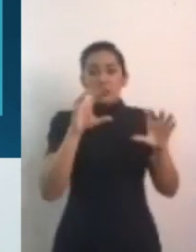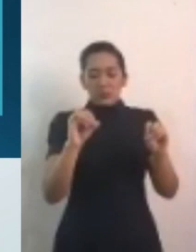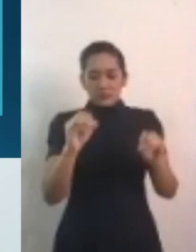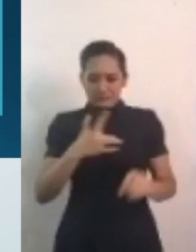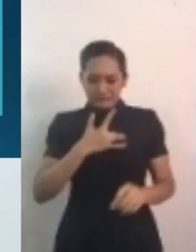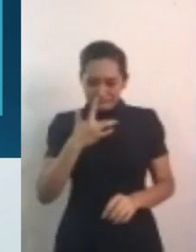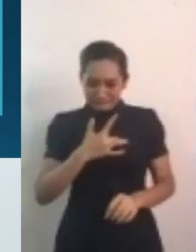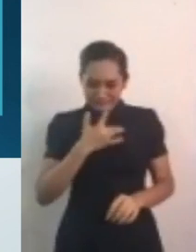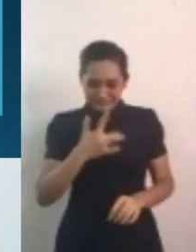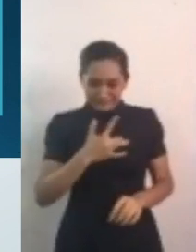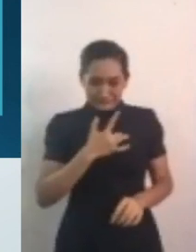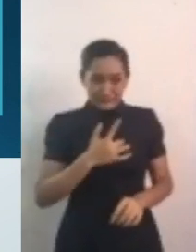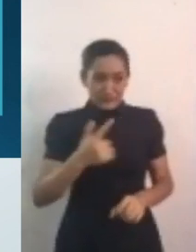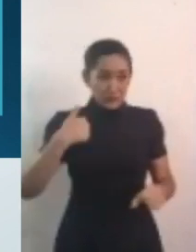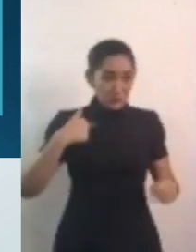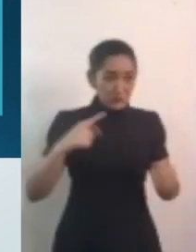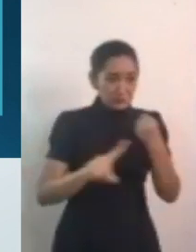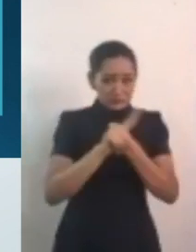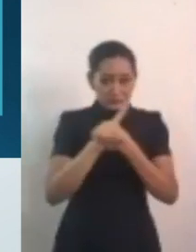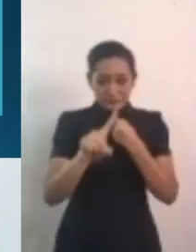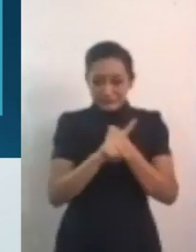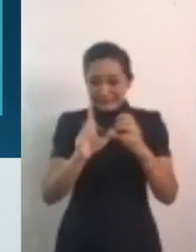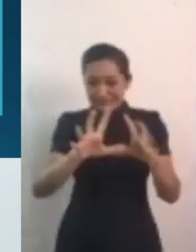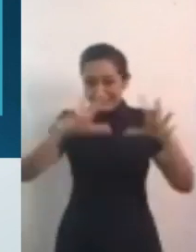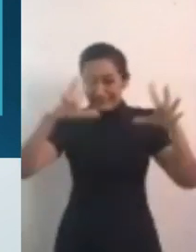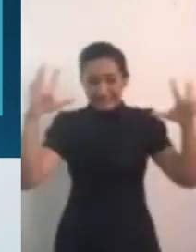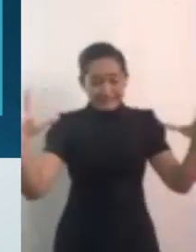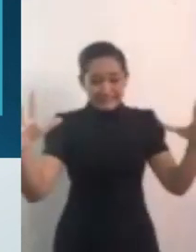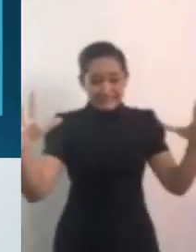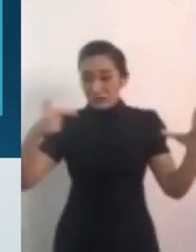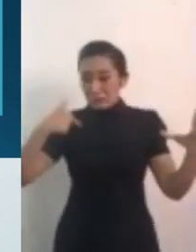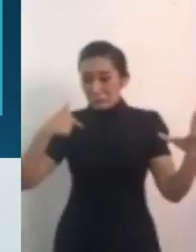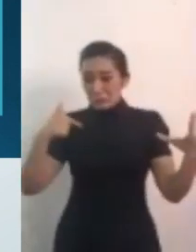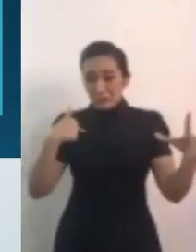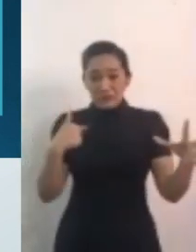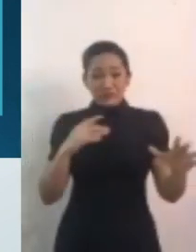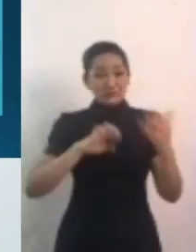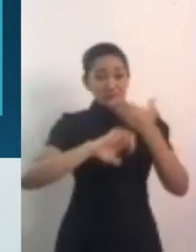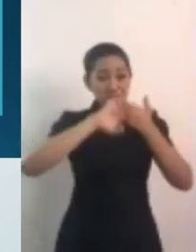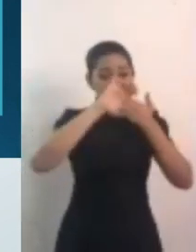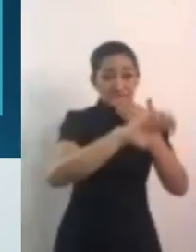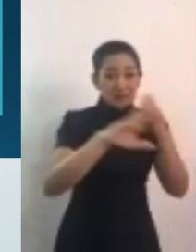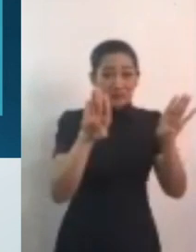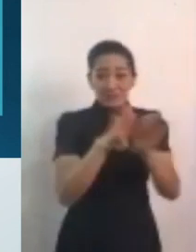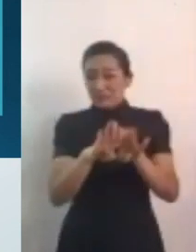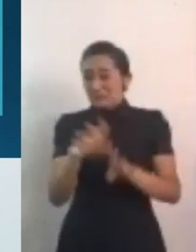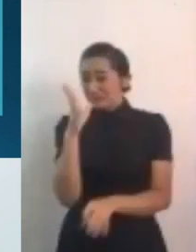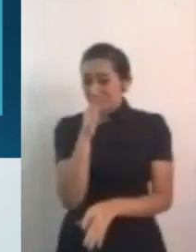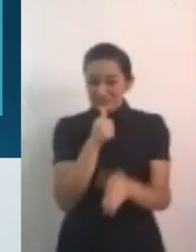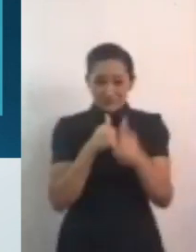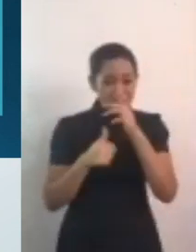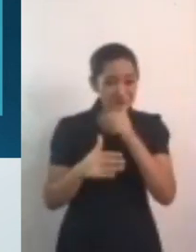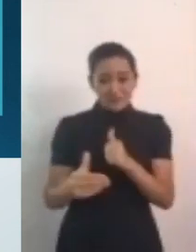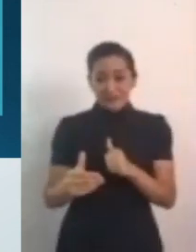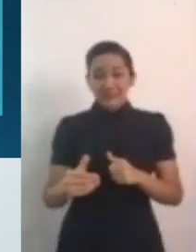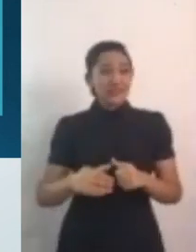puede con el problema, una sensación de impotencia, una sensación de que ya no va a salir de esta. Y esto